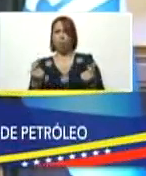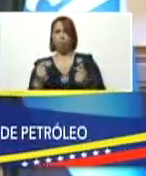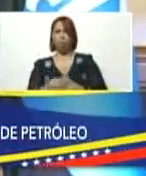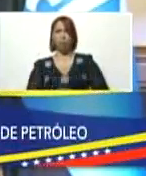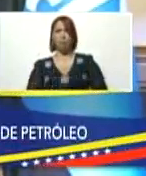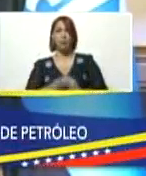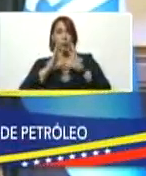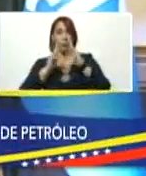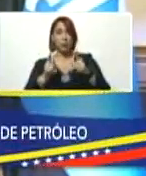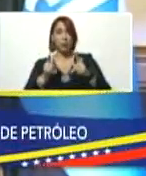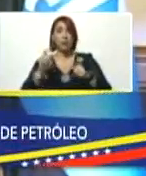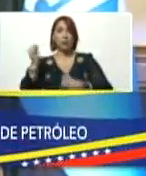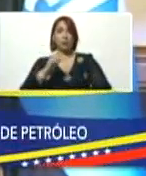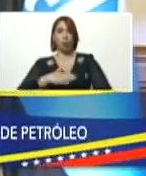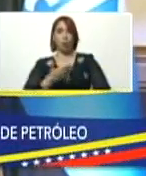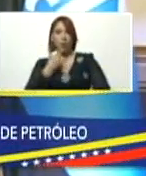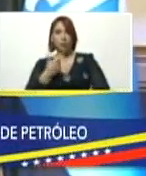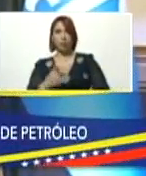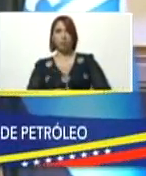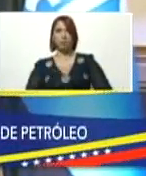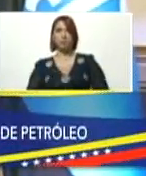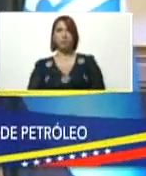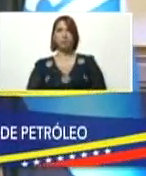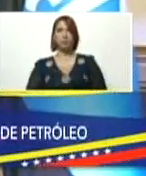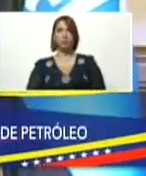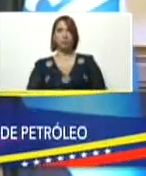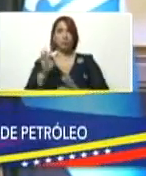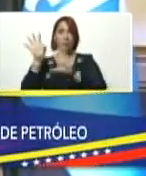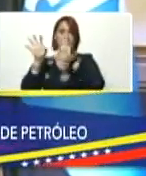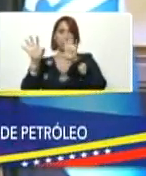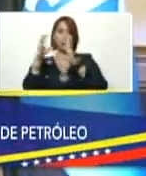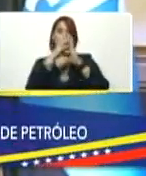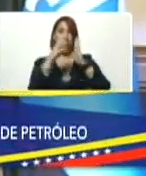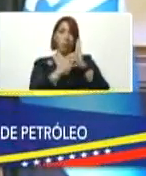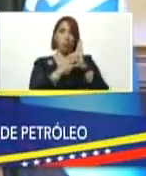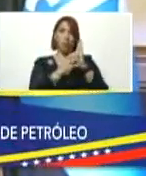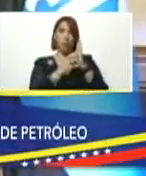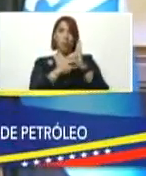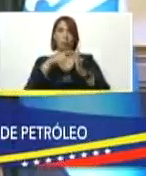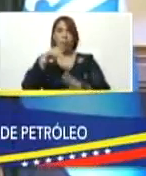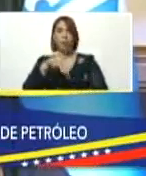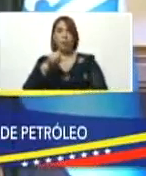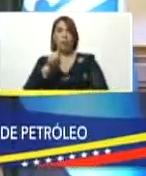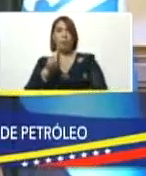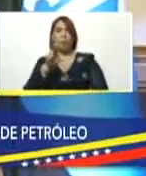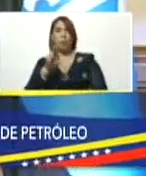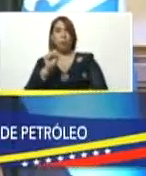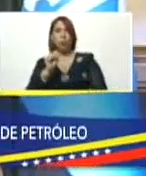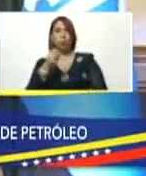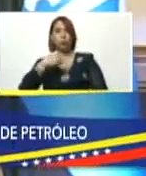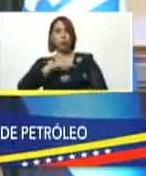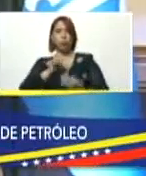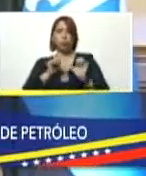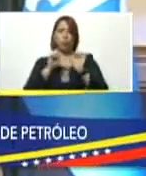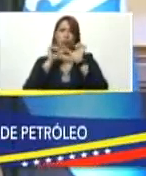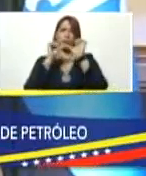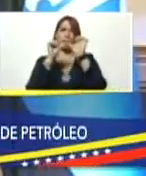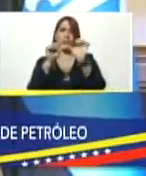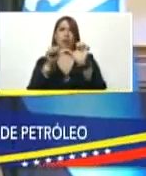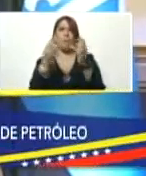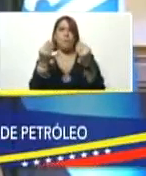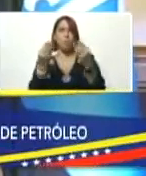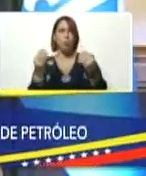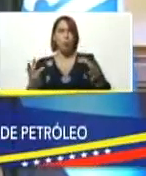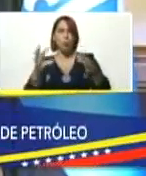Lo que sí podemos decir es que los países OPEP Plus nos vamos a mantener muy